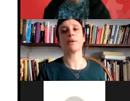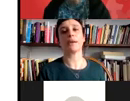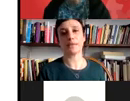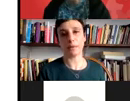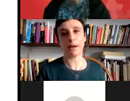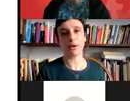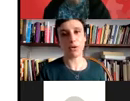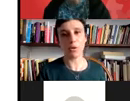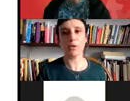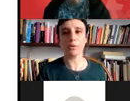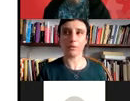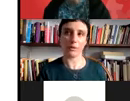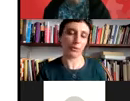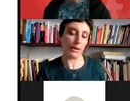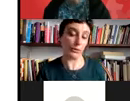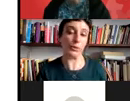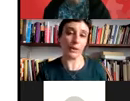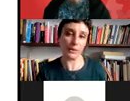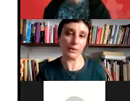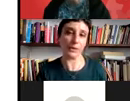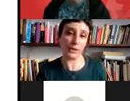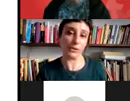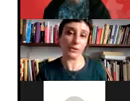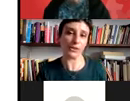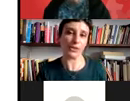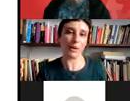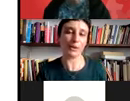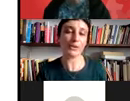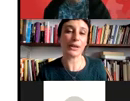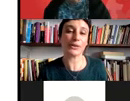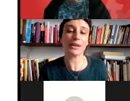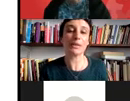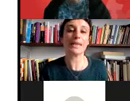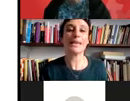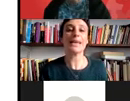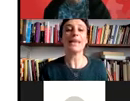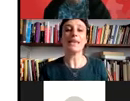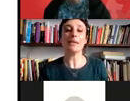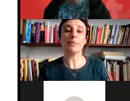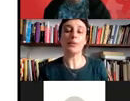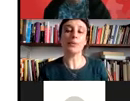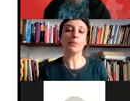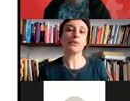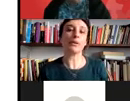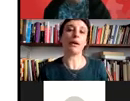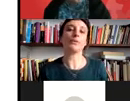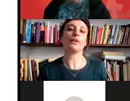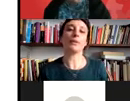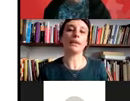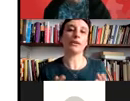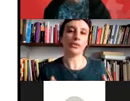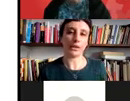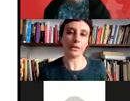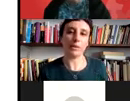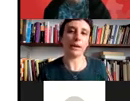salud para que sepan cuáles son sus obligaciones y cuáles son los derechos de las personas con discapacidad, y por último trabajamos a nivel